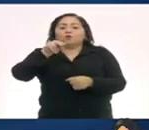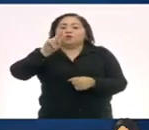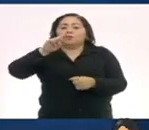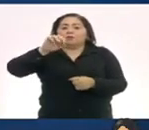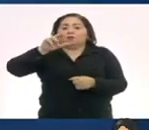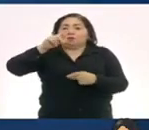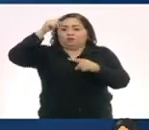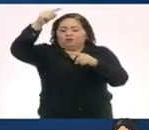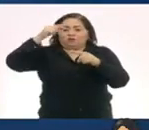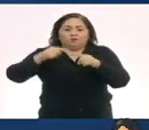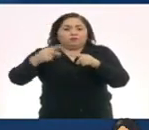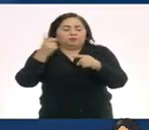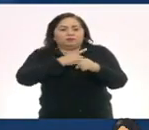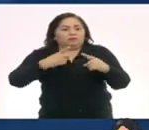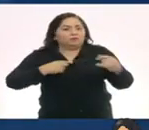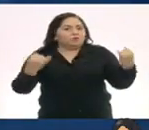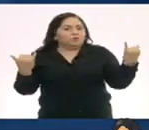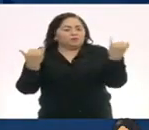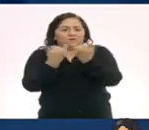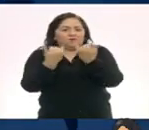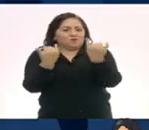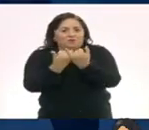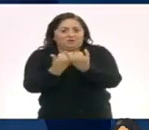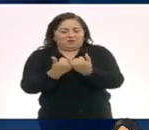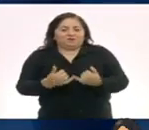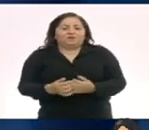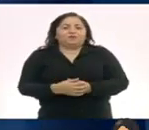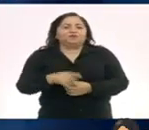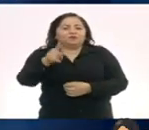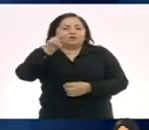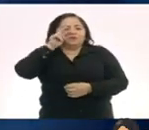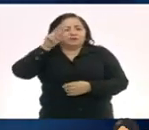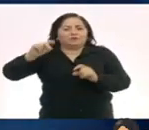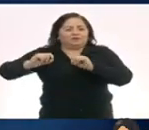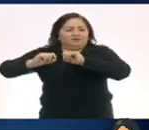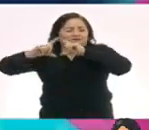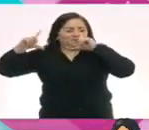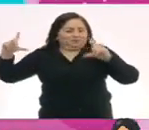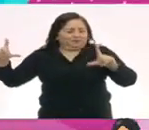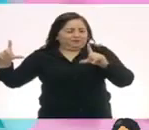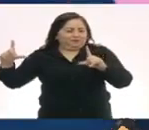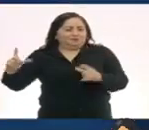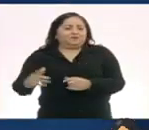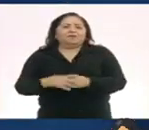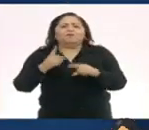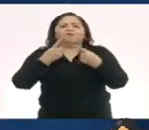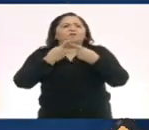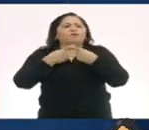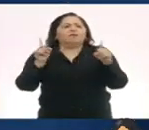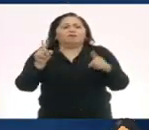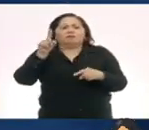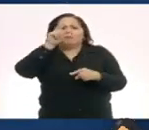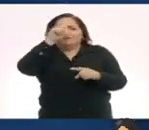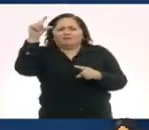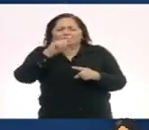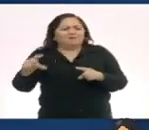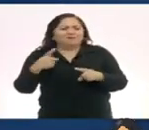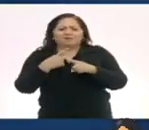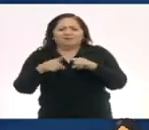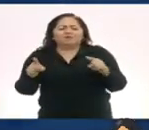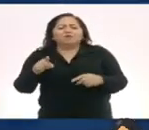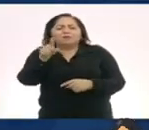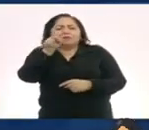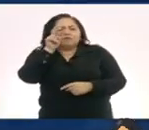el denominador sean iguales. Ajá. Van a aparecer ahorita en la pantalla diferentes barras, uh-huh,